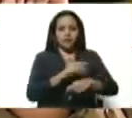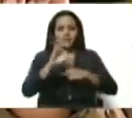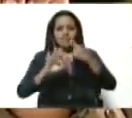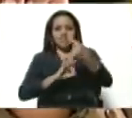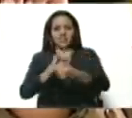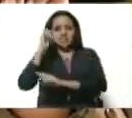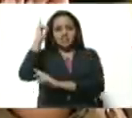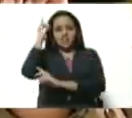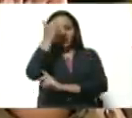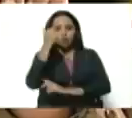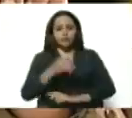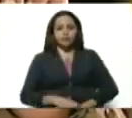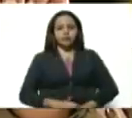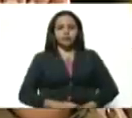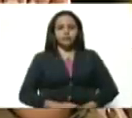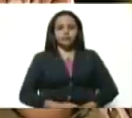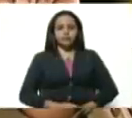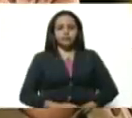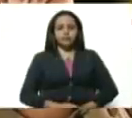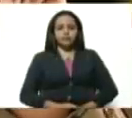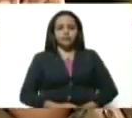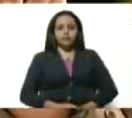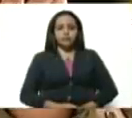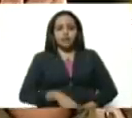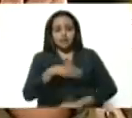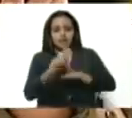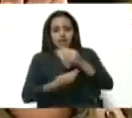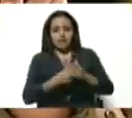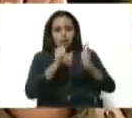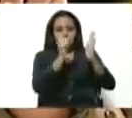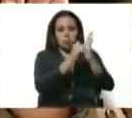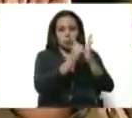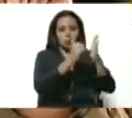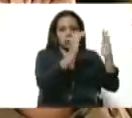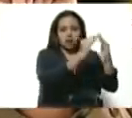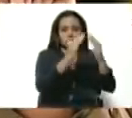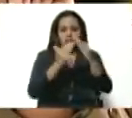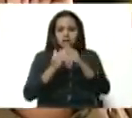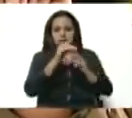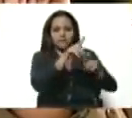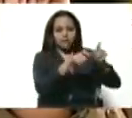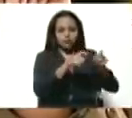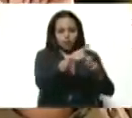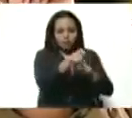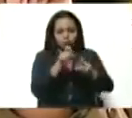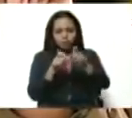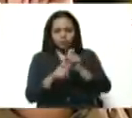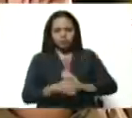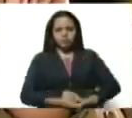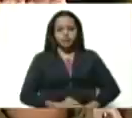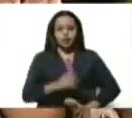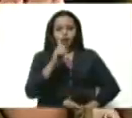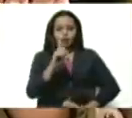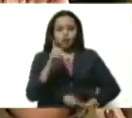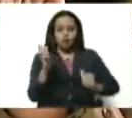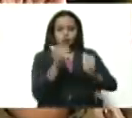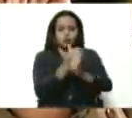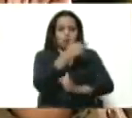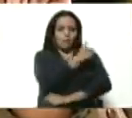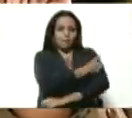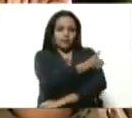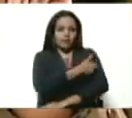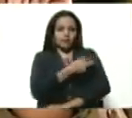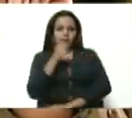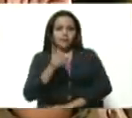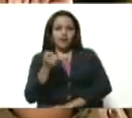yaracuy donde san felipe en despistaje casa casa 1 del municipio por usual el captado un hospital centinela actualmente